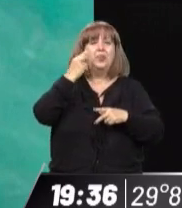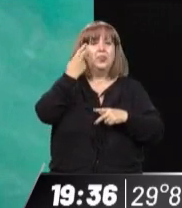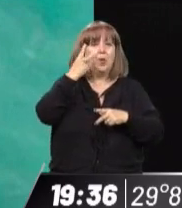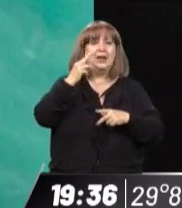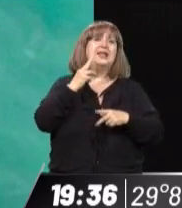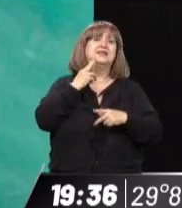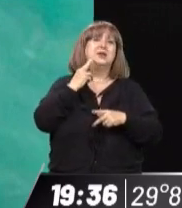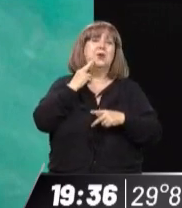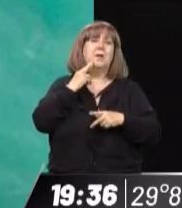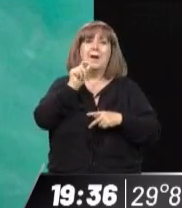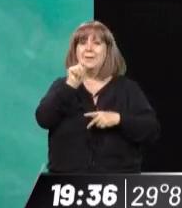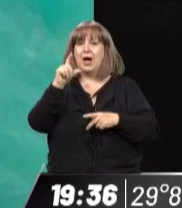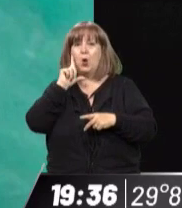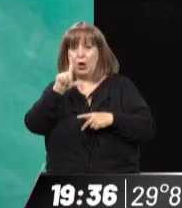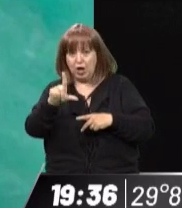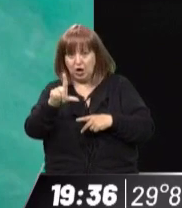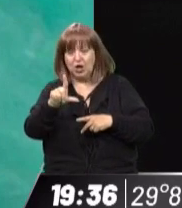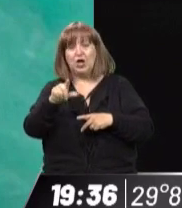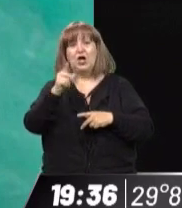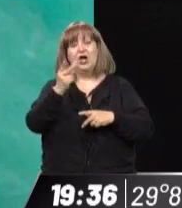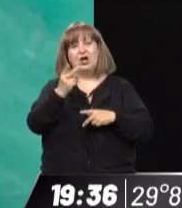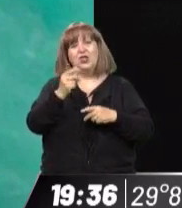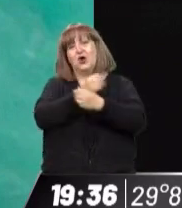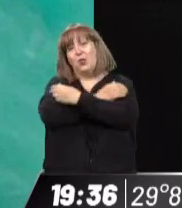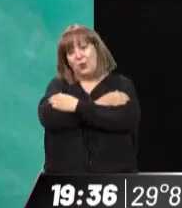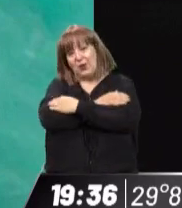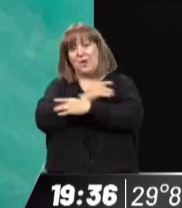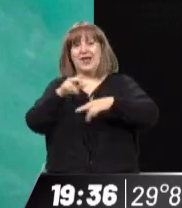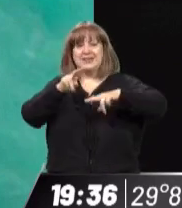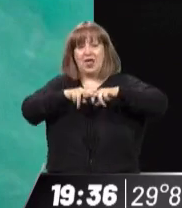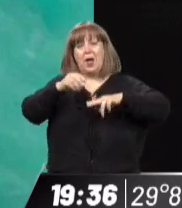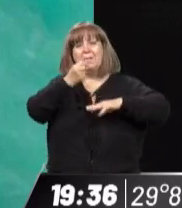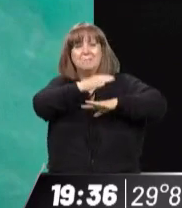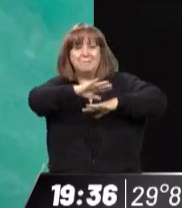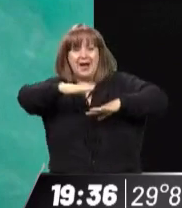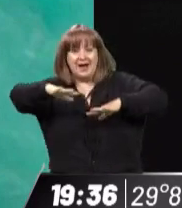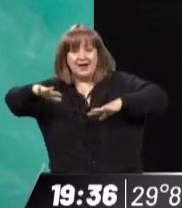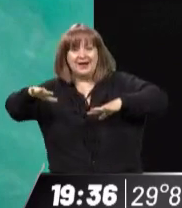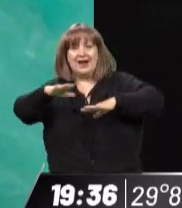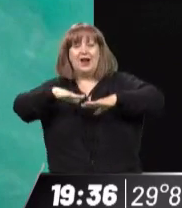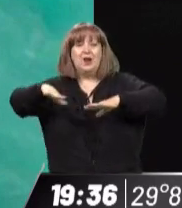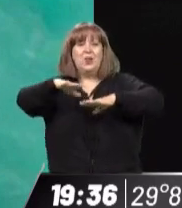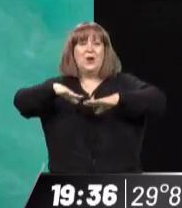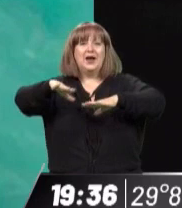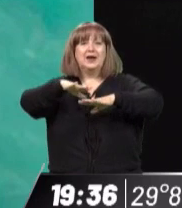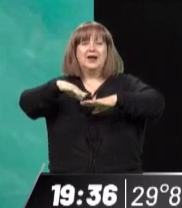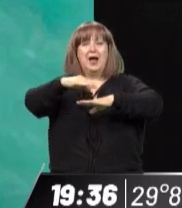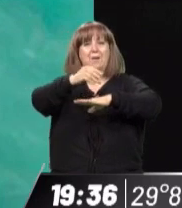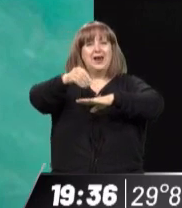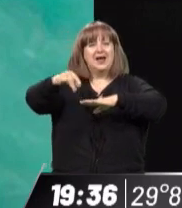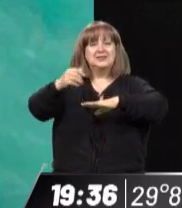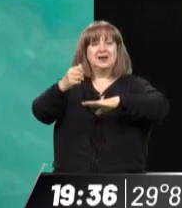al capitán de la selección junto con su esposa, abrazados en un mar de la paradisíaca playa